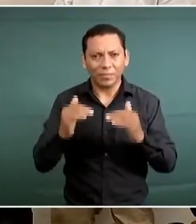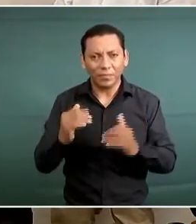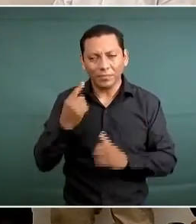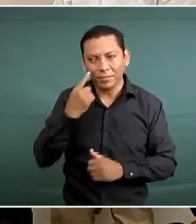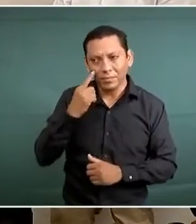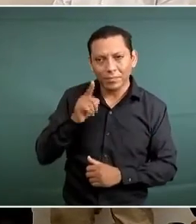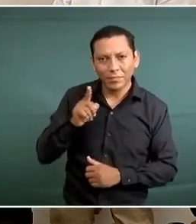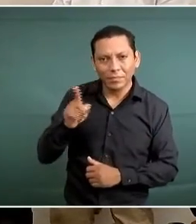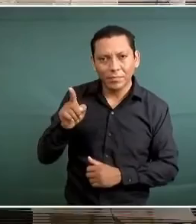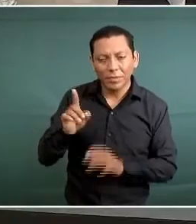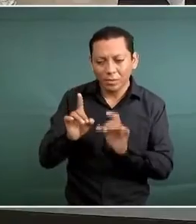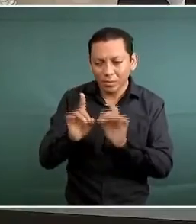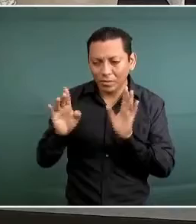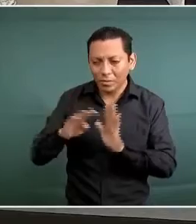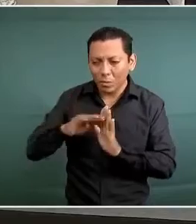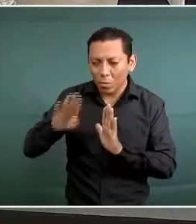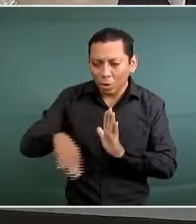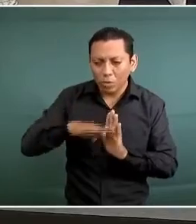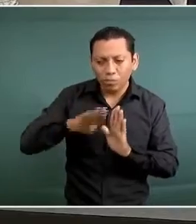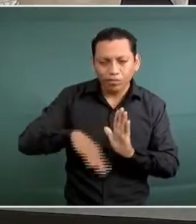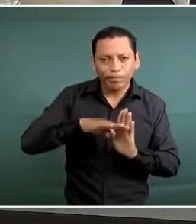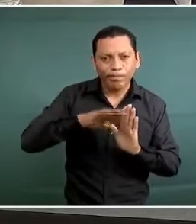fallecidos,